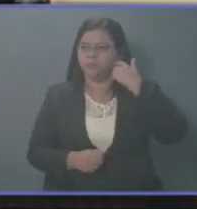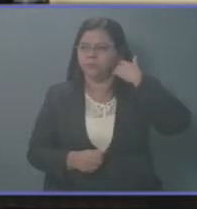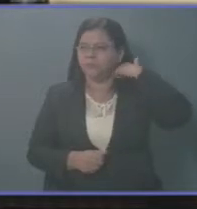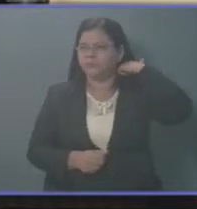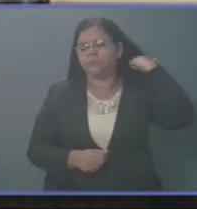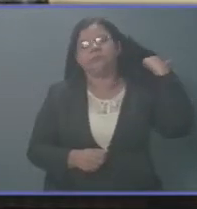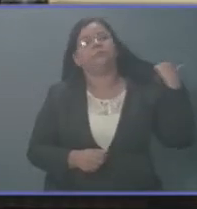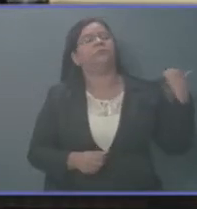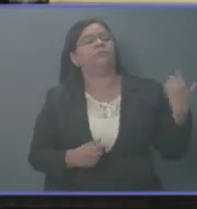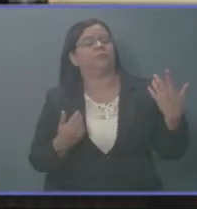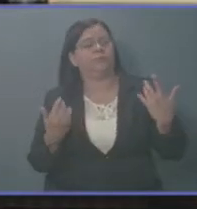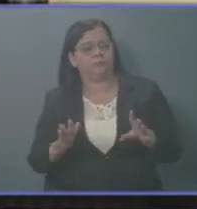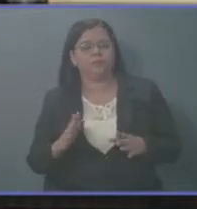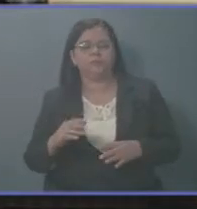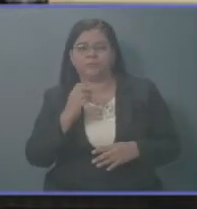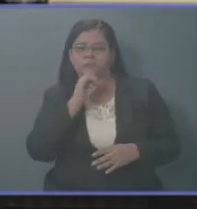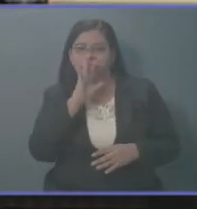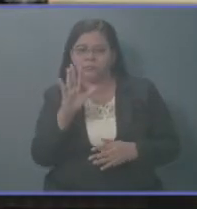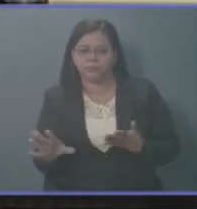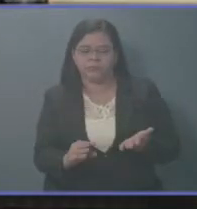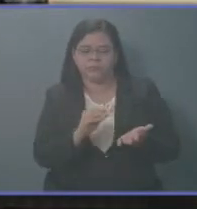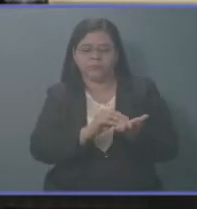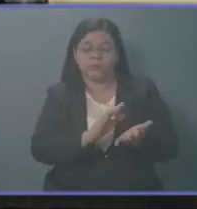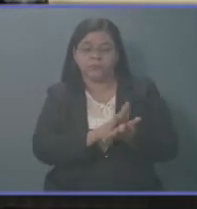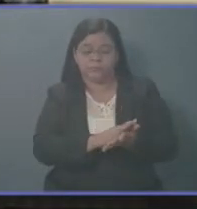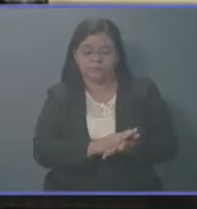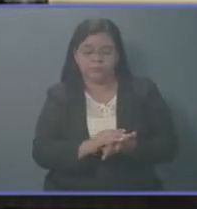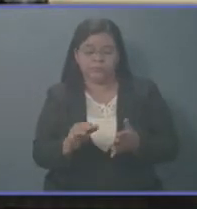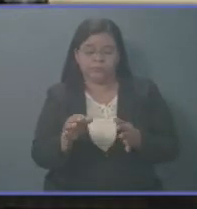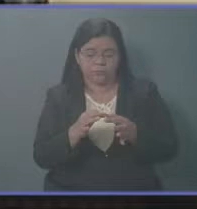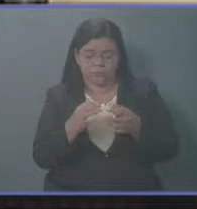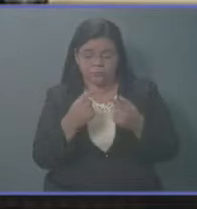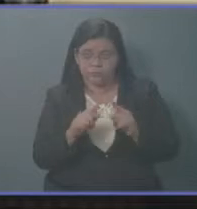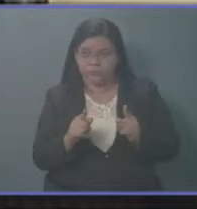el cual se versa este veto, y especialmente en la parte